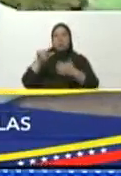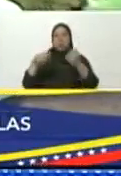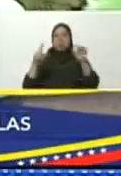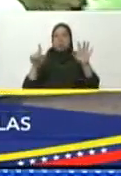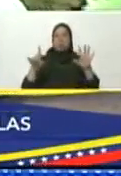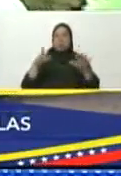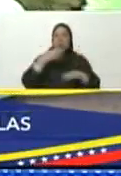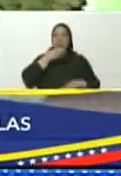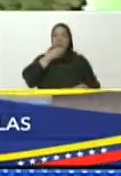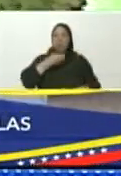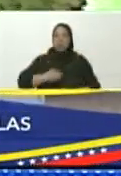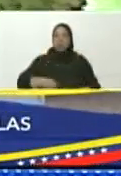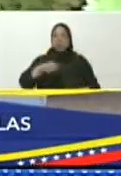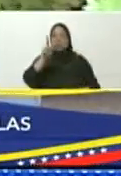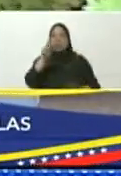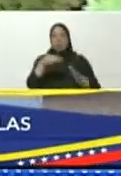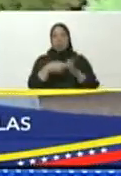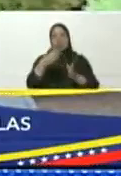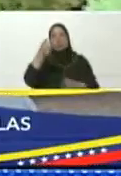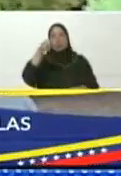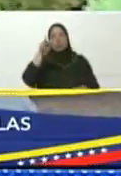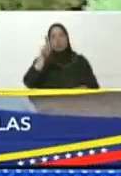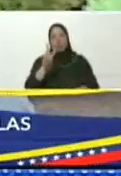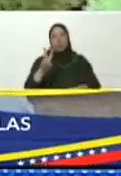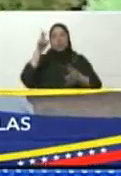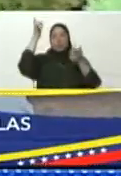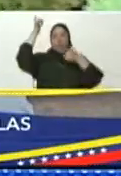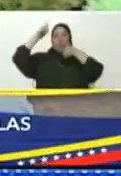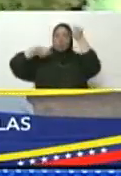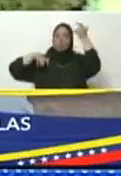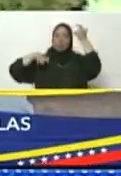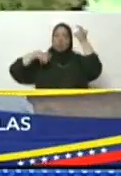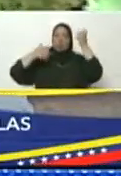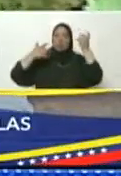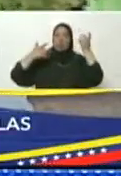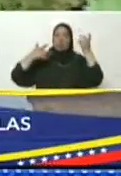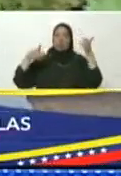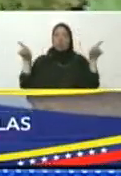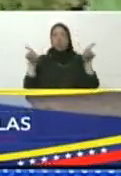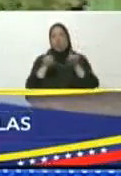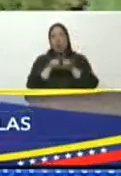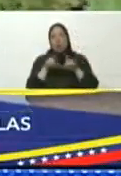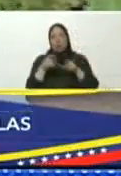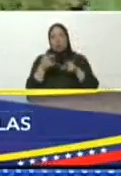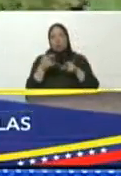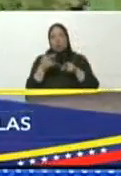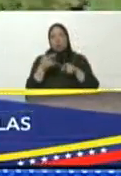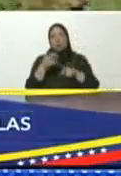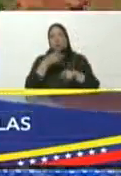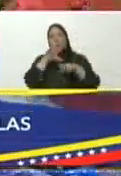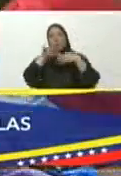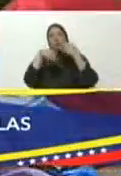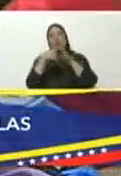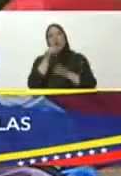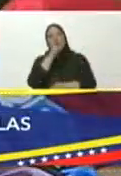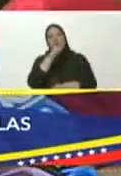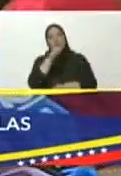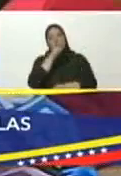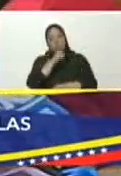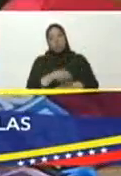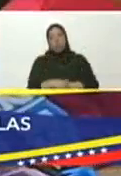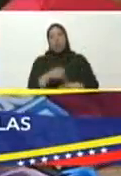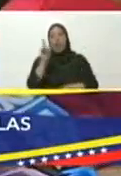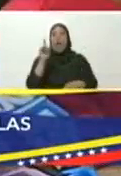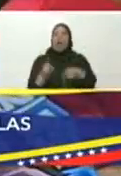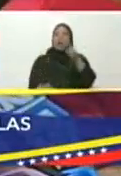año 2012, con el comandante Chávez, es Jorge Riaza. Él tomó todas las notas. Algún